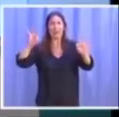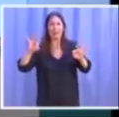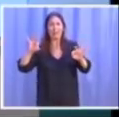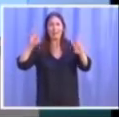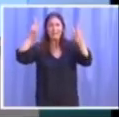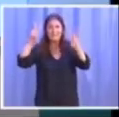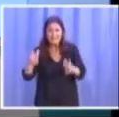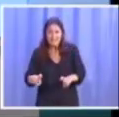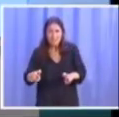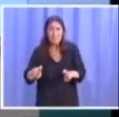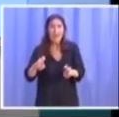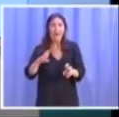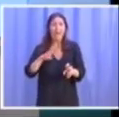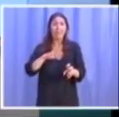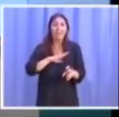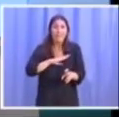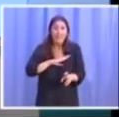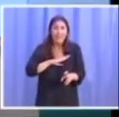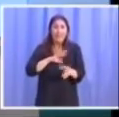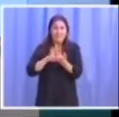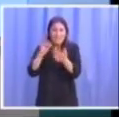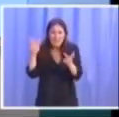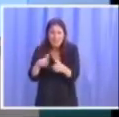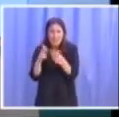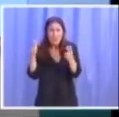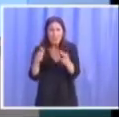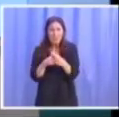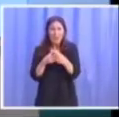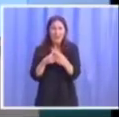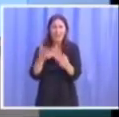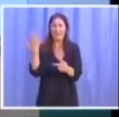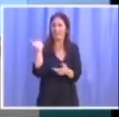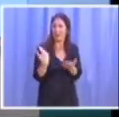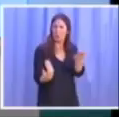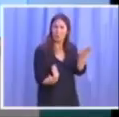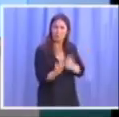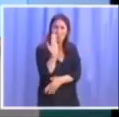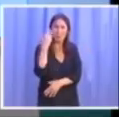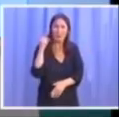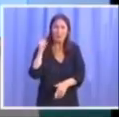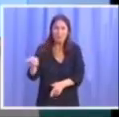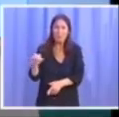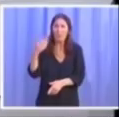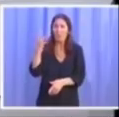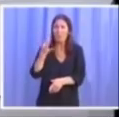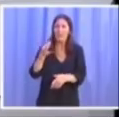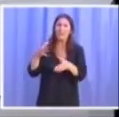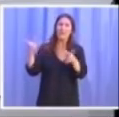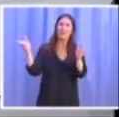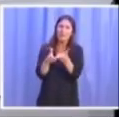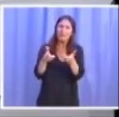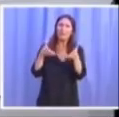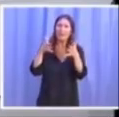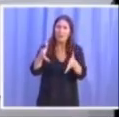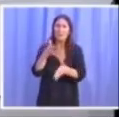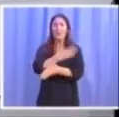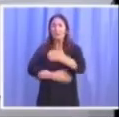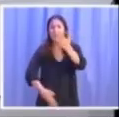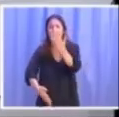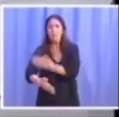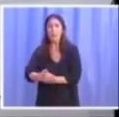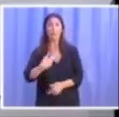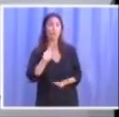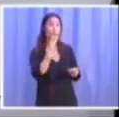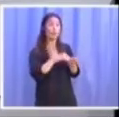en cuestiones de servicios sociales? Y el otro día tuvo que celebrar usted el Consejo de Discapacidad. Este año y el